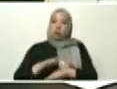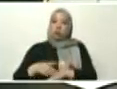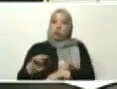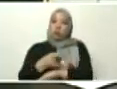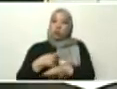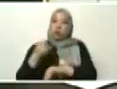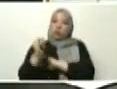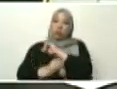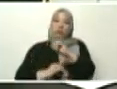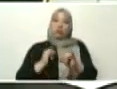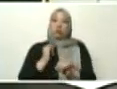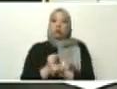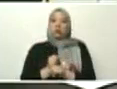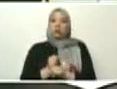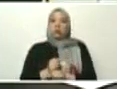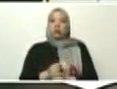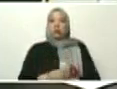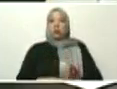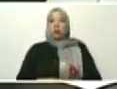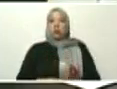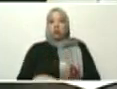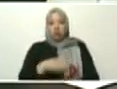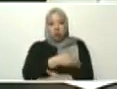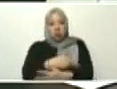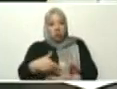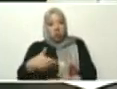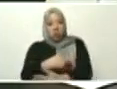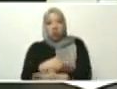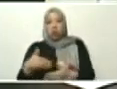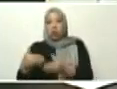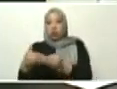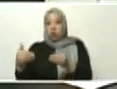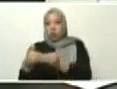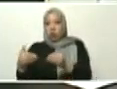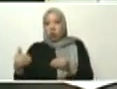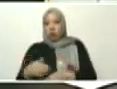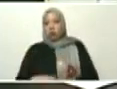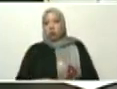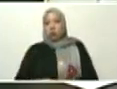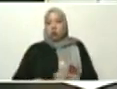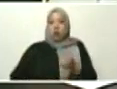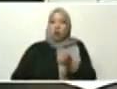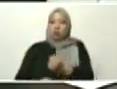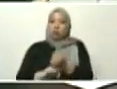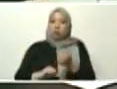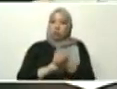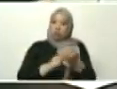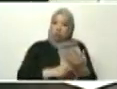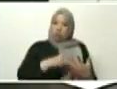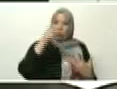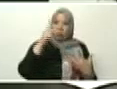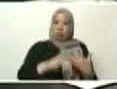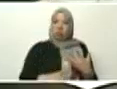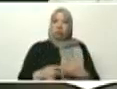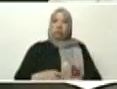organismos internacionales, si ustedes tienen millones de dólares, apoyen el plan Vuelta a la